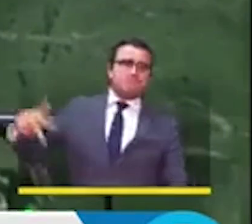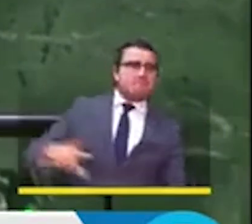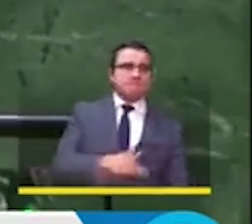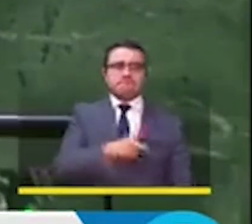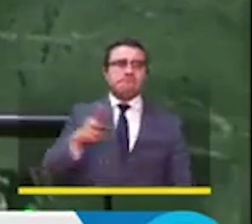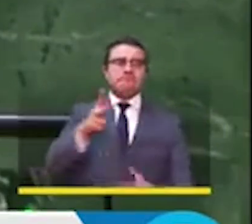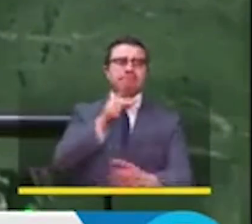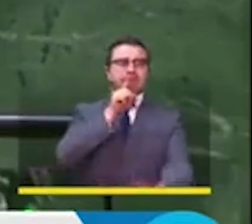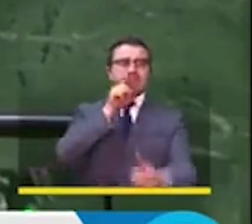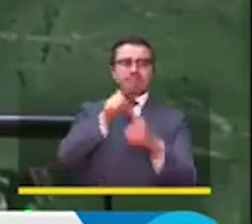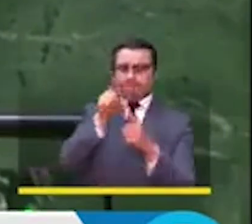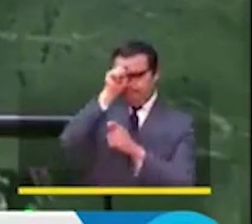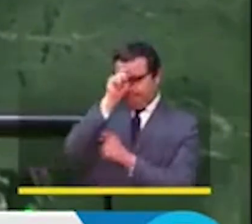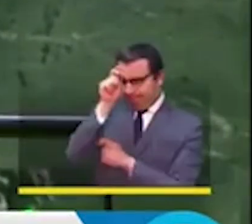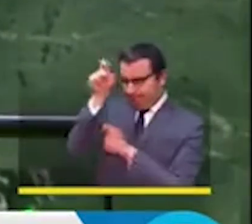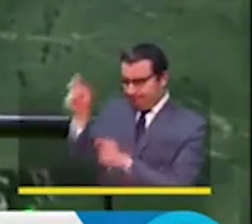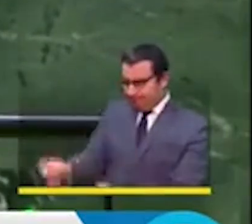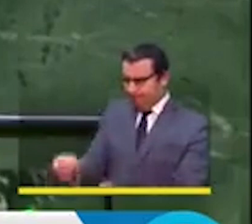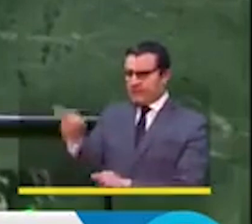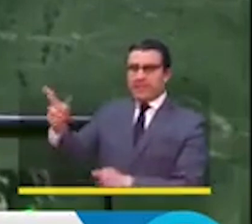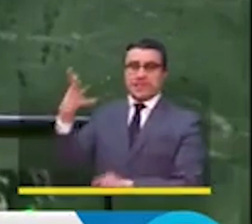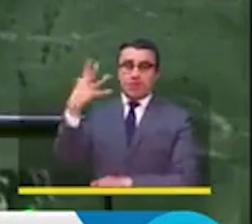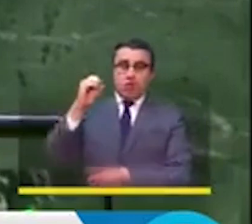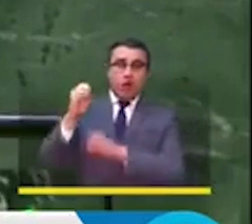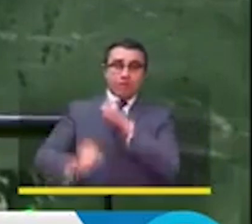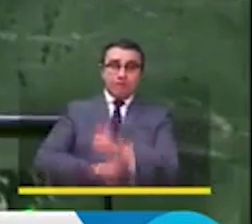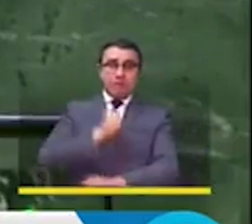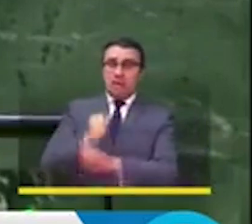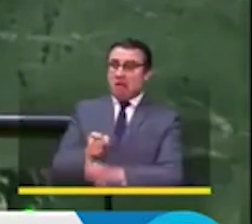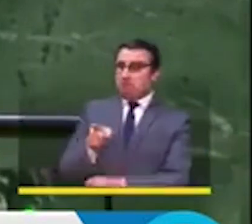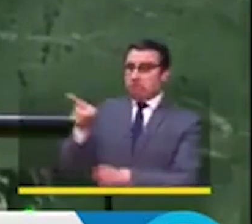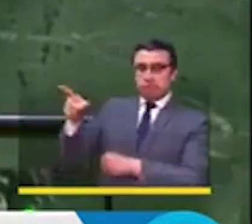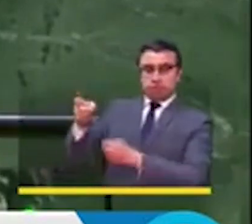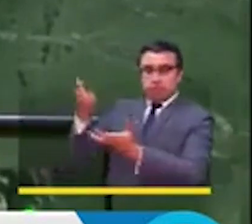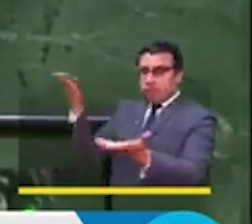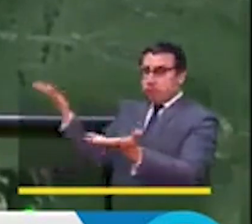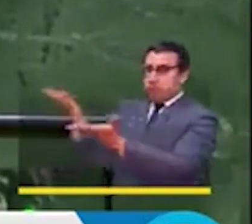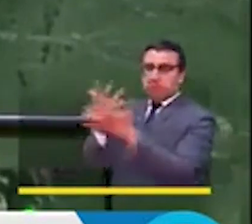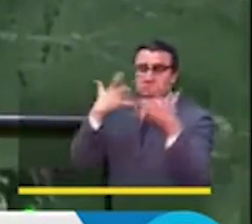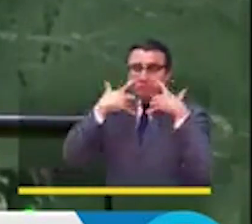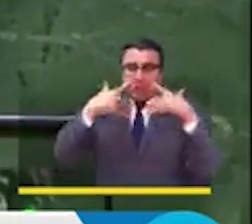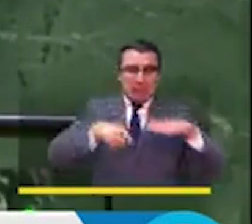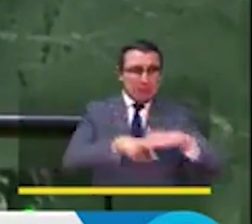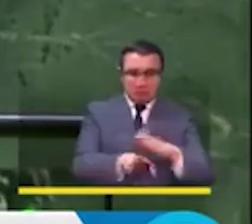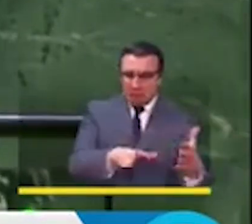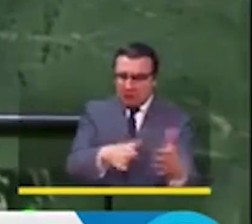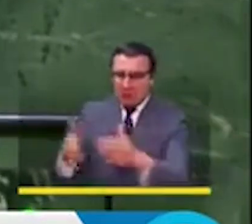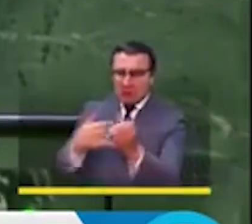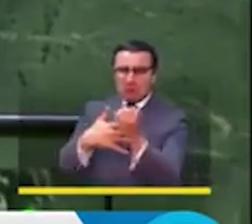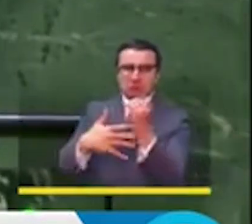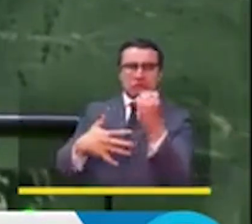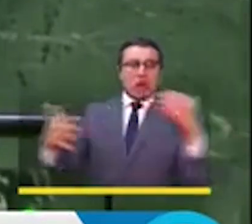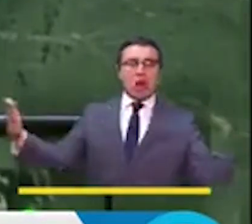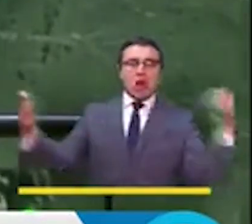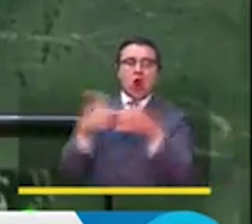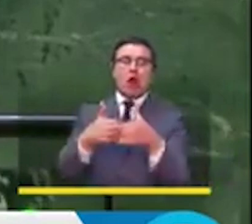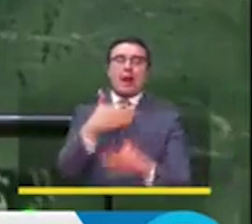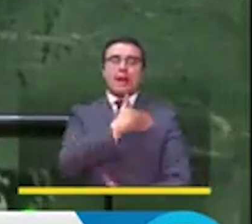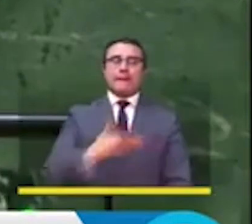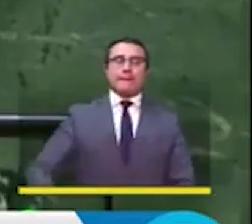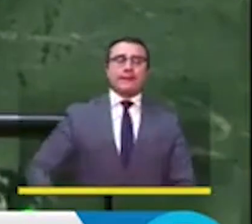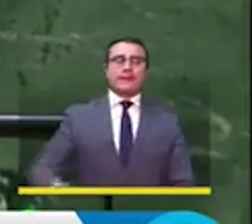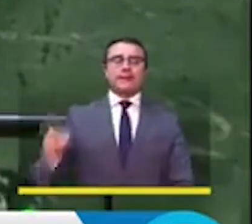conmemorar los 50 años de un golpe brutal, homicida, sangrinario contra el presidente Salvador